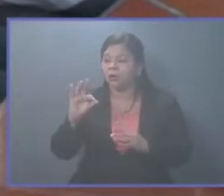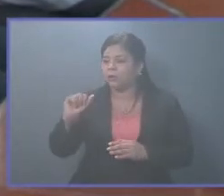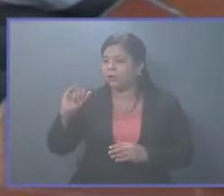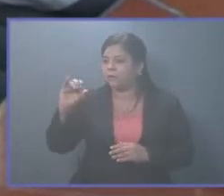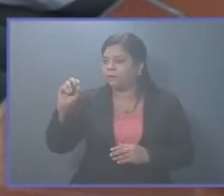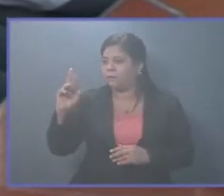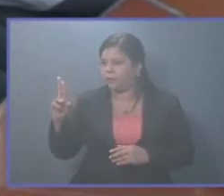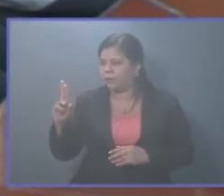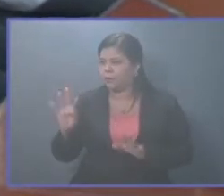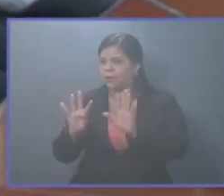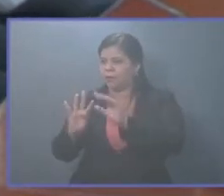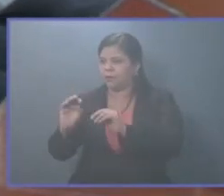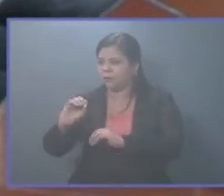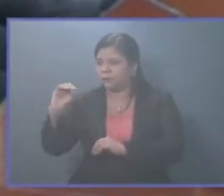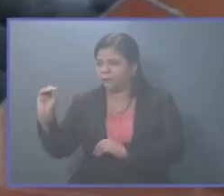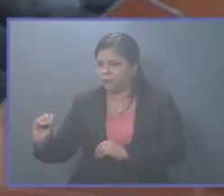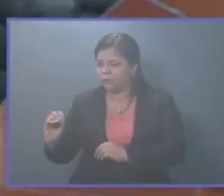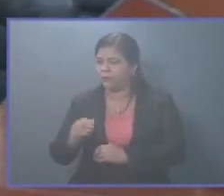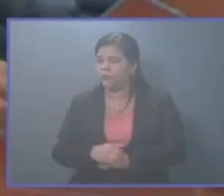es 90%.